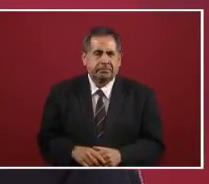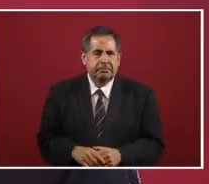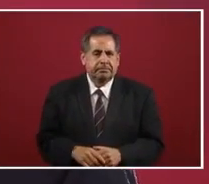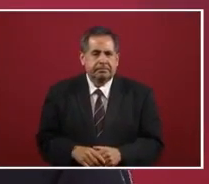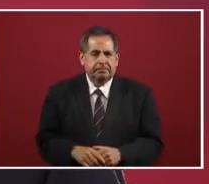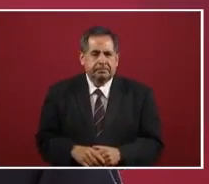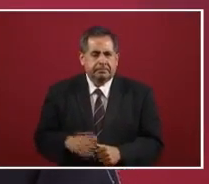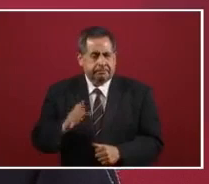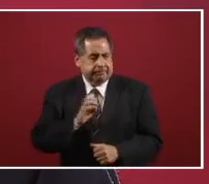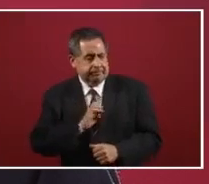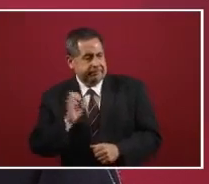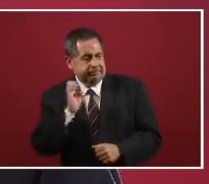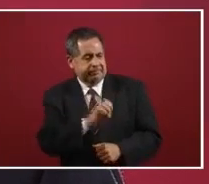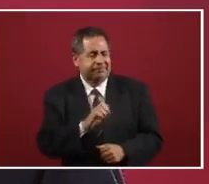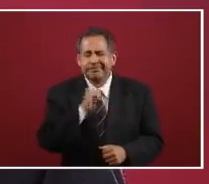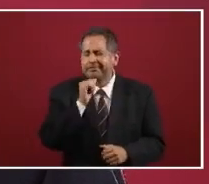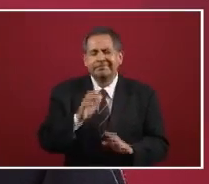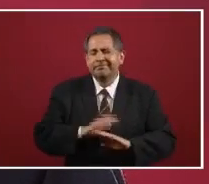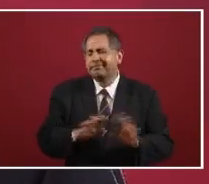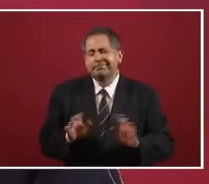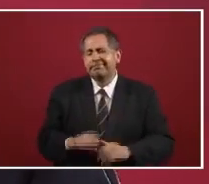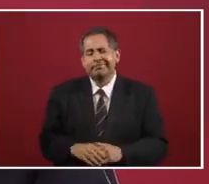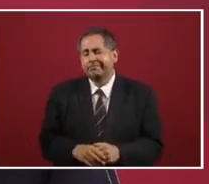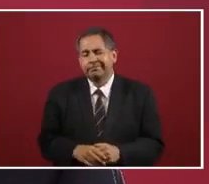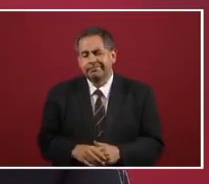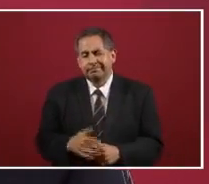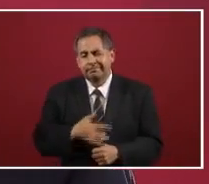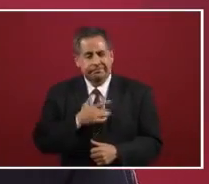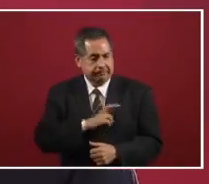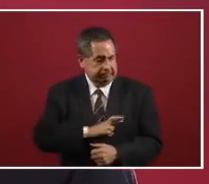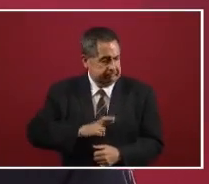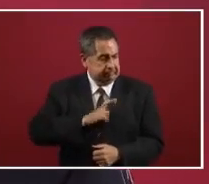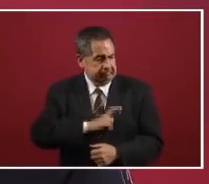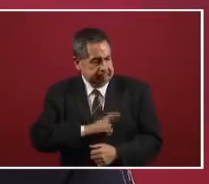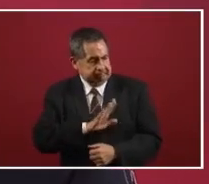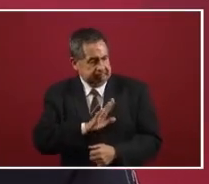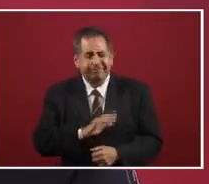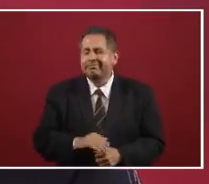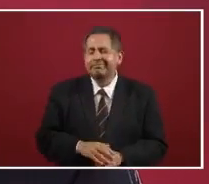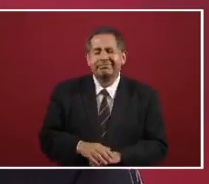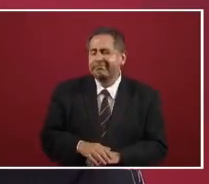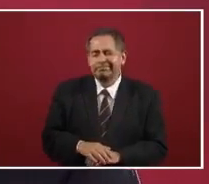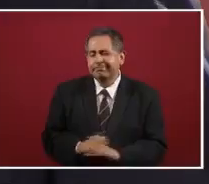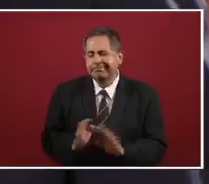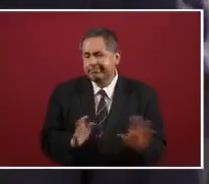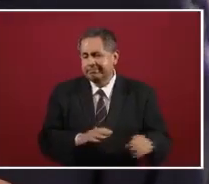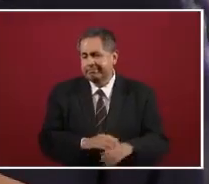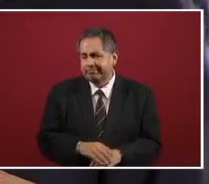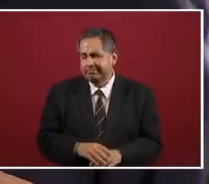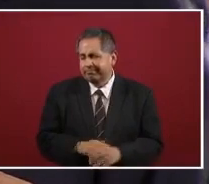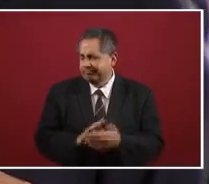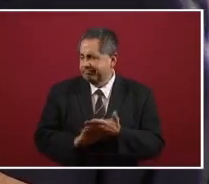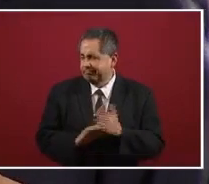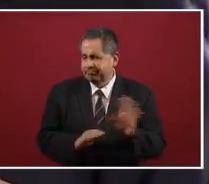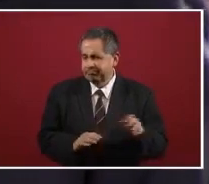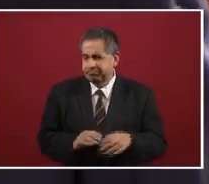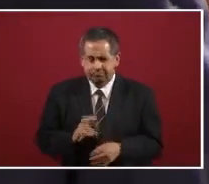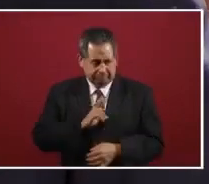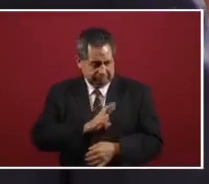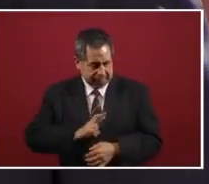no odiamos, ni somos rencorosos. Además, eso no